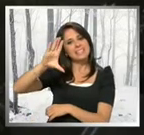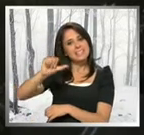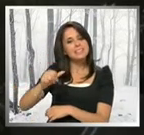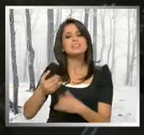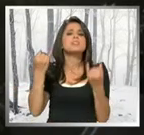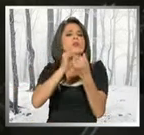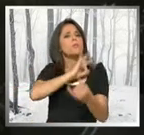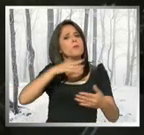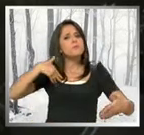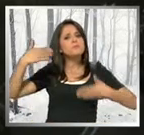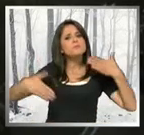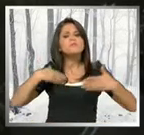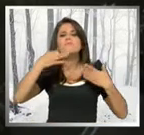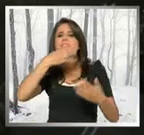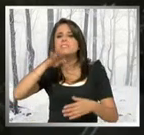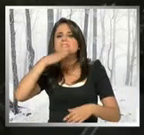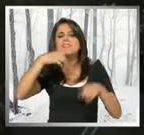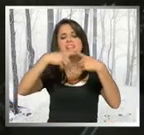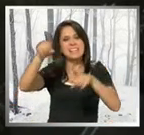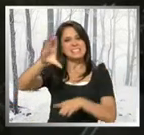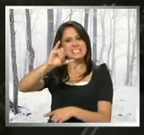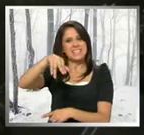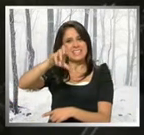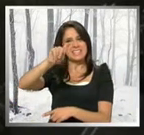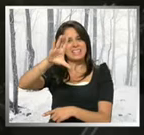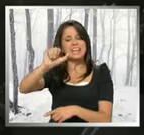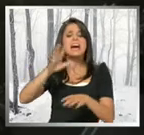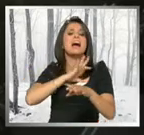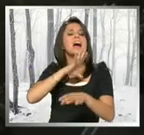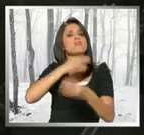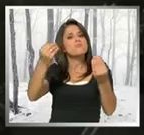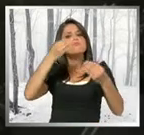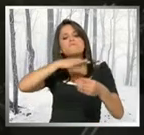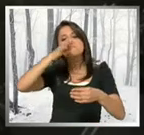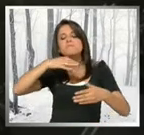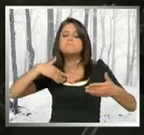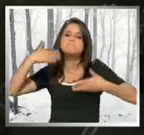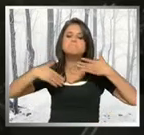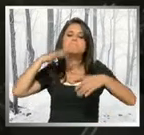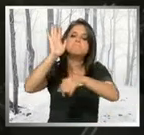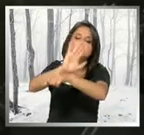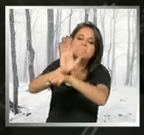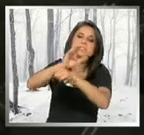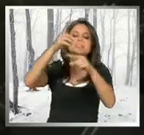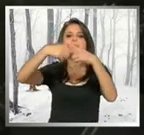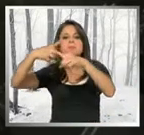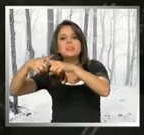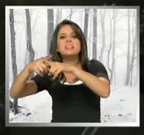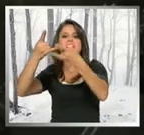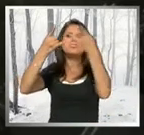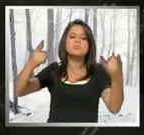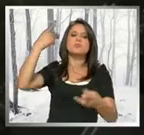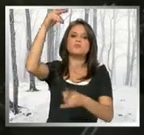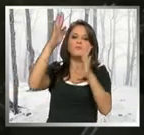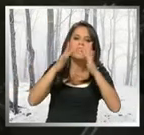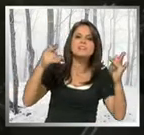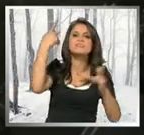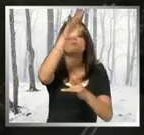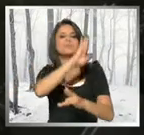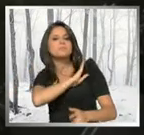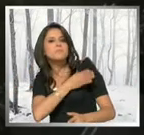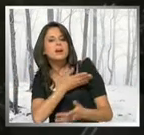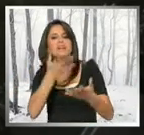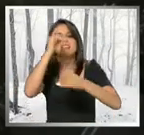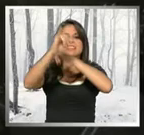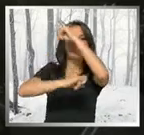los diversos festivales que da la Cineteca Nacional, es de acuerdo a la época del año. Entonces yo creo que también es buena idea ir. La Muestra Internacional de